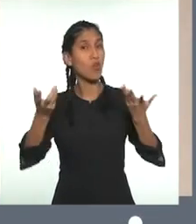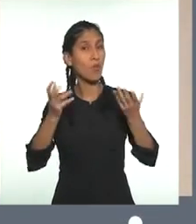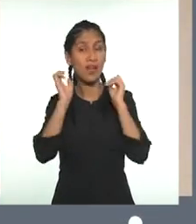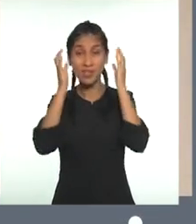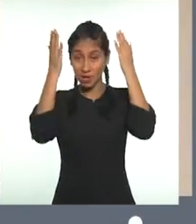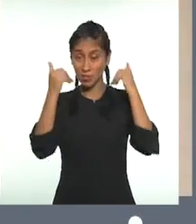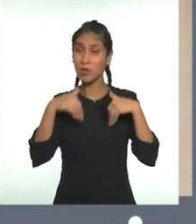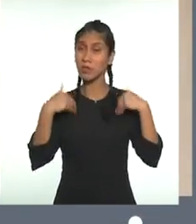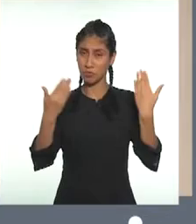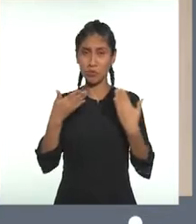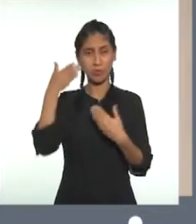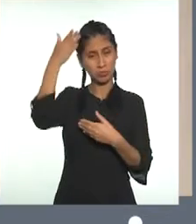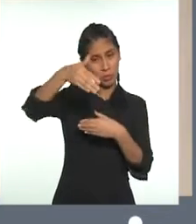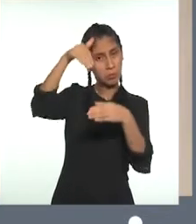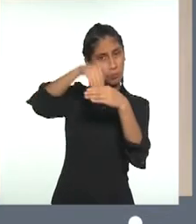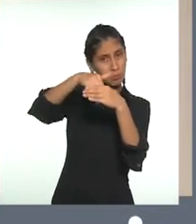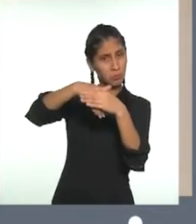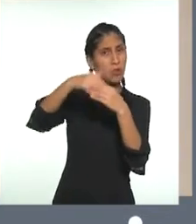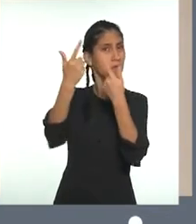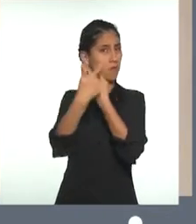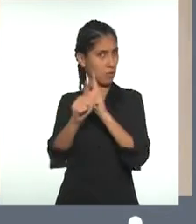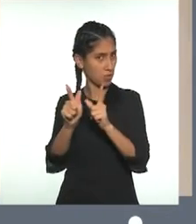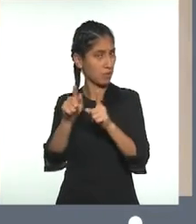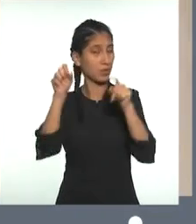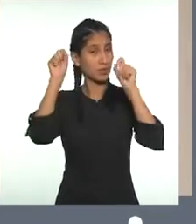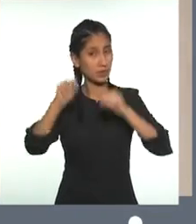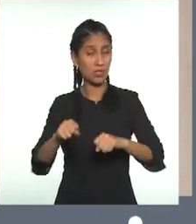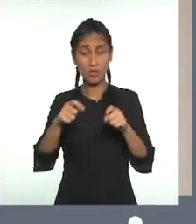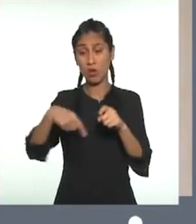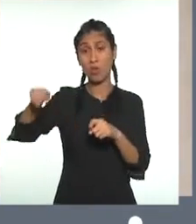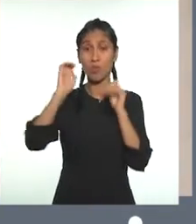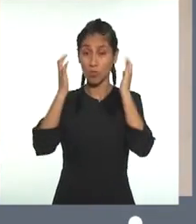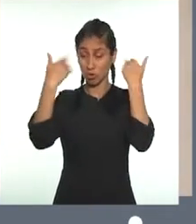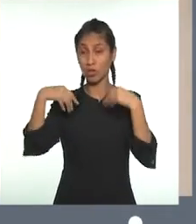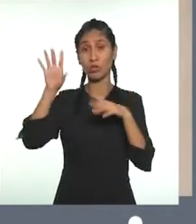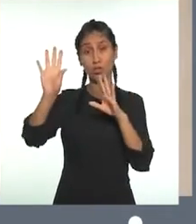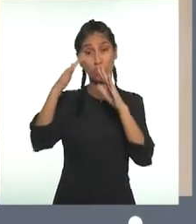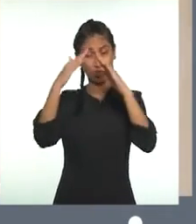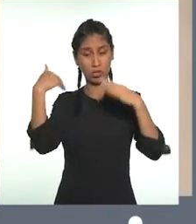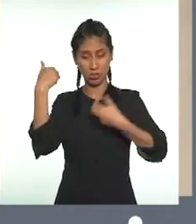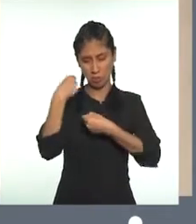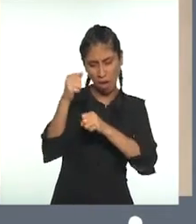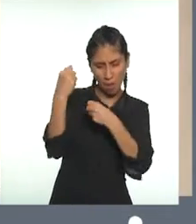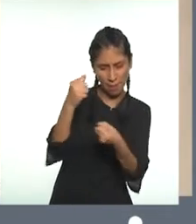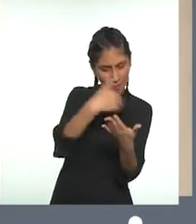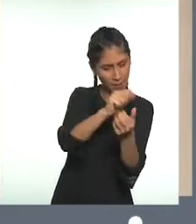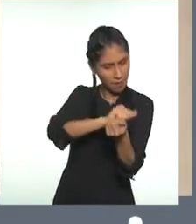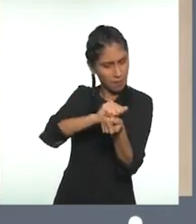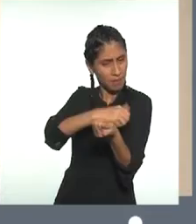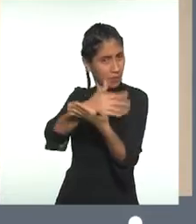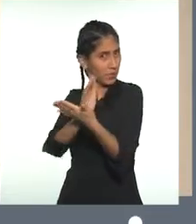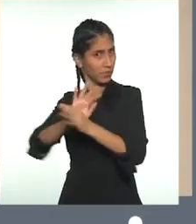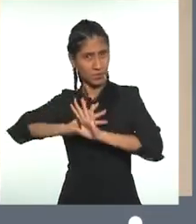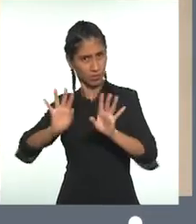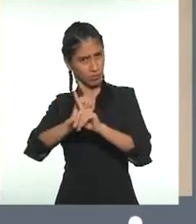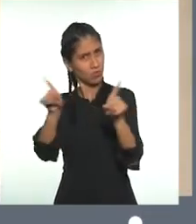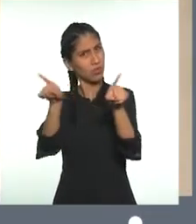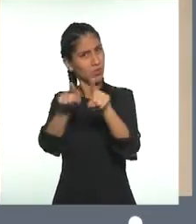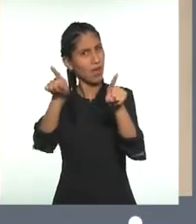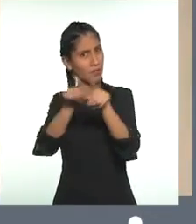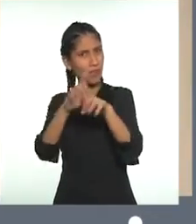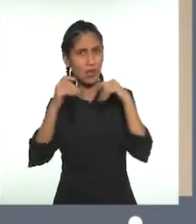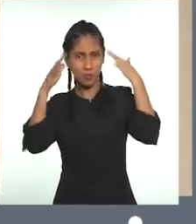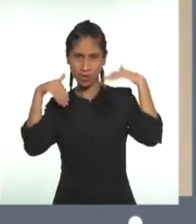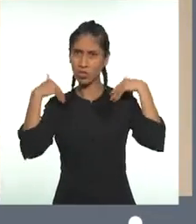dar un voto libre, ya no son vistas como solo trabajadoras del hogar. Ahora también se ve a grandes mujeres emprendedoras que luchan día a día por